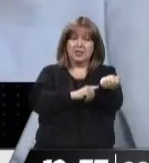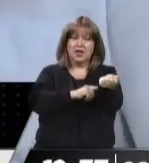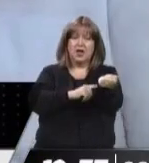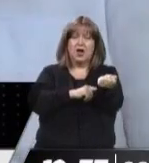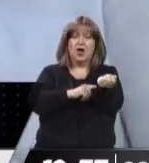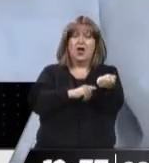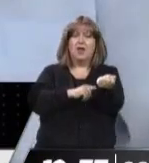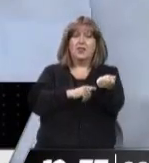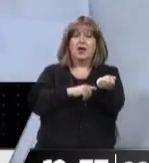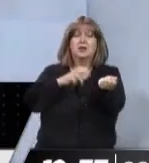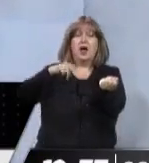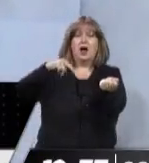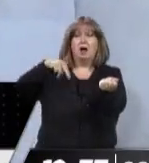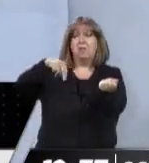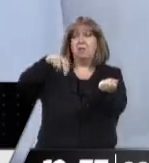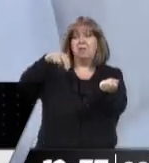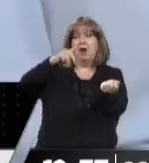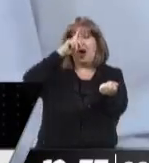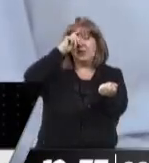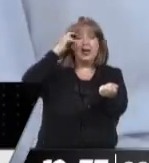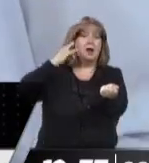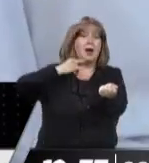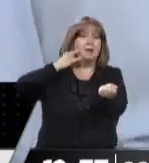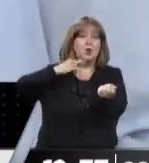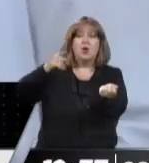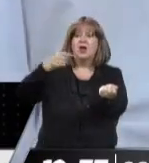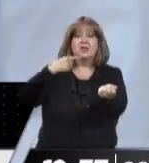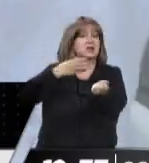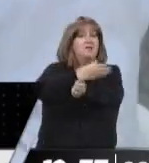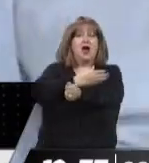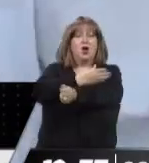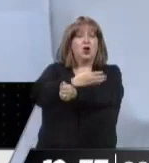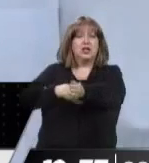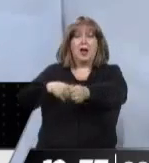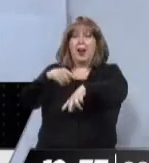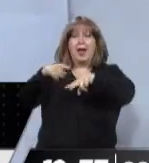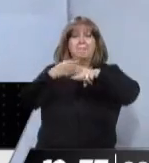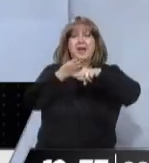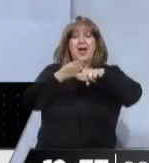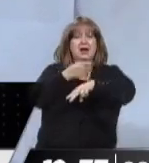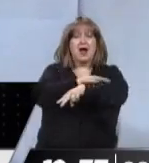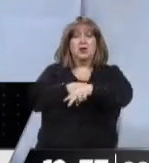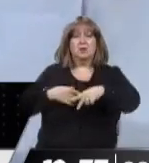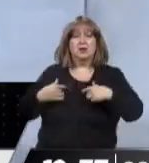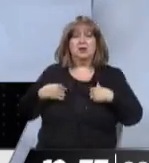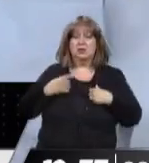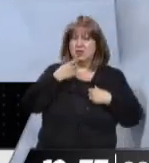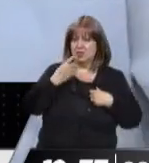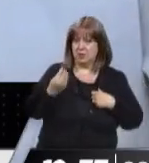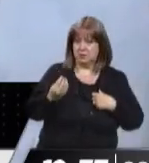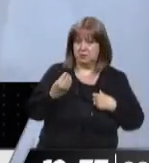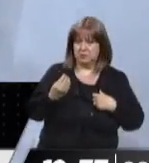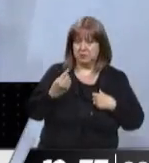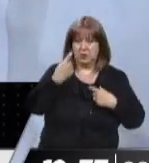piernas en muy mal estado al hospital de acá, de Maipú. Le dijeron a los médicos, te tenemos que cortar la pierna. ¿Qué hiciste vos cuando te dijeron que te iban a cortar la pierna? Por